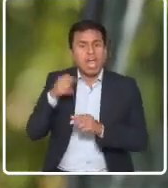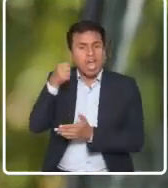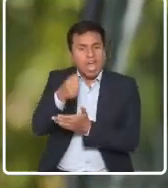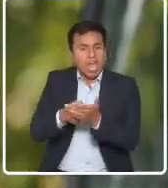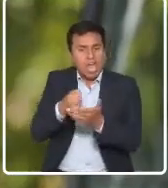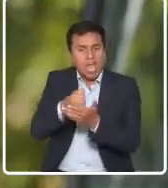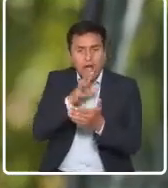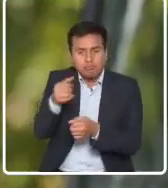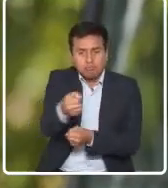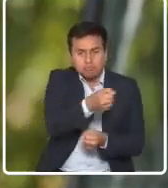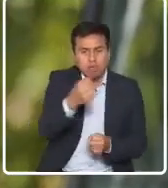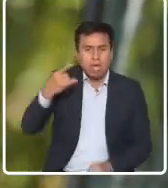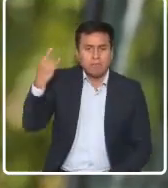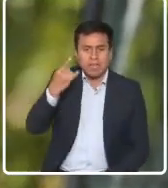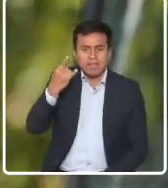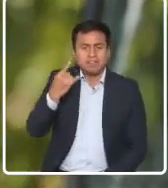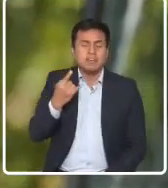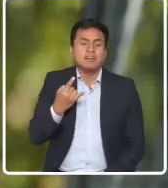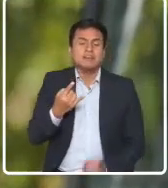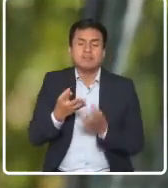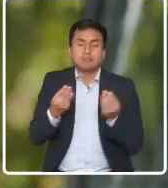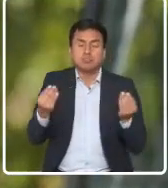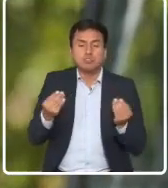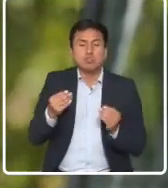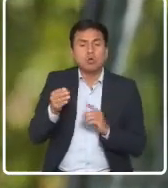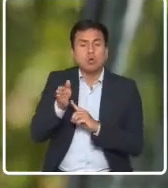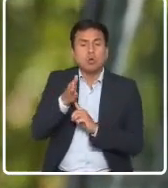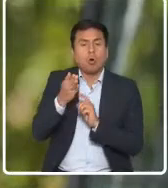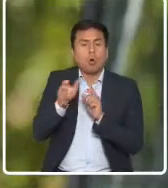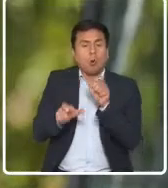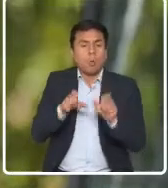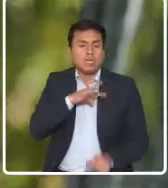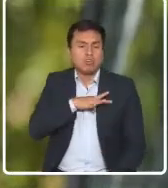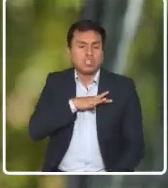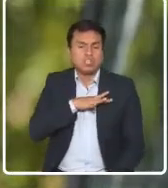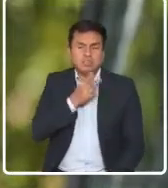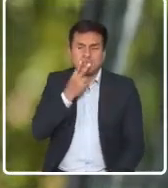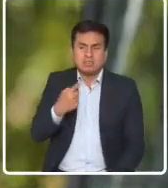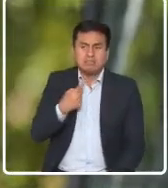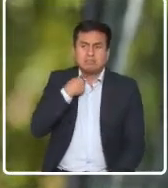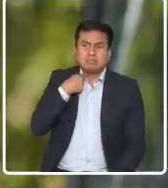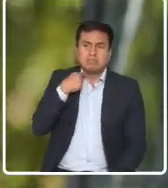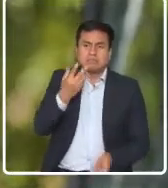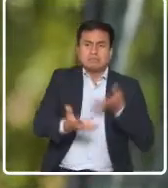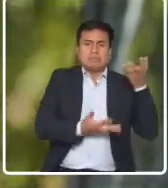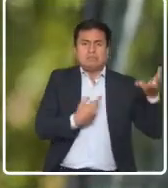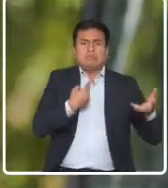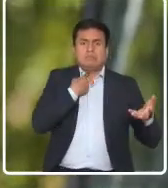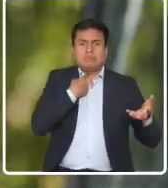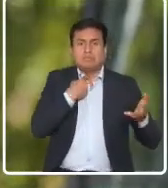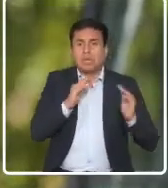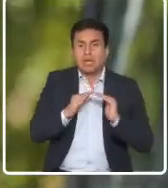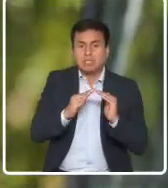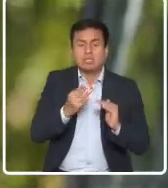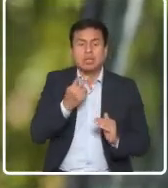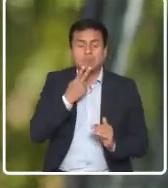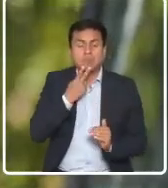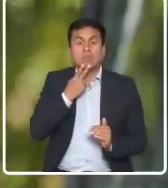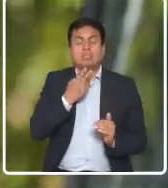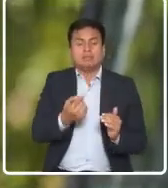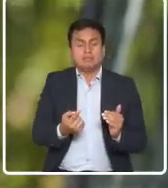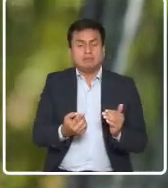estas emergencias, en donde tantos compatriotas ven amenazados sus hogares e incluso sus